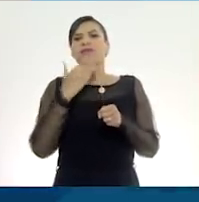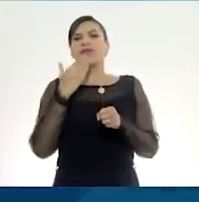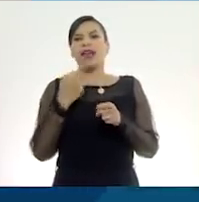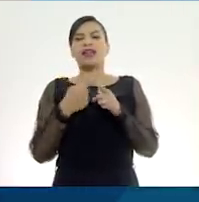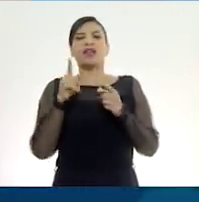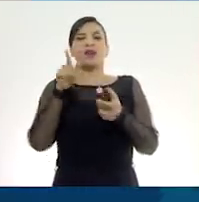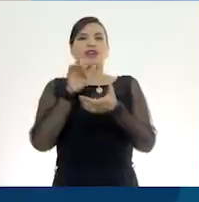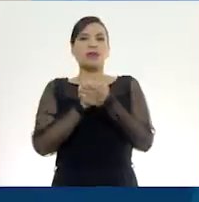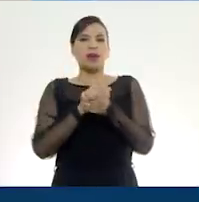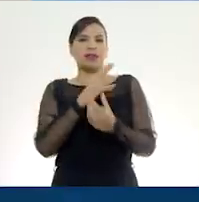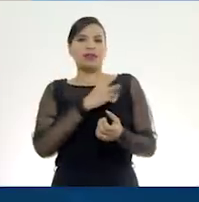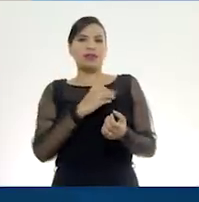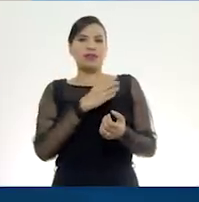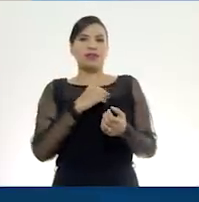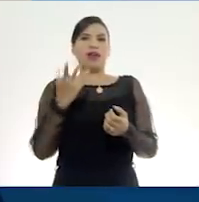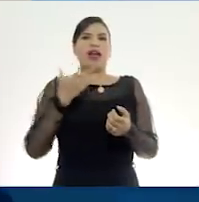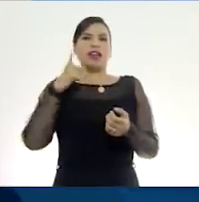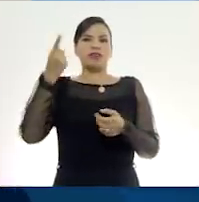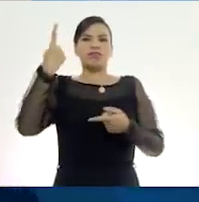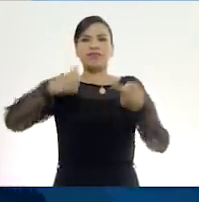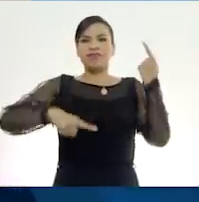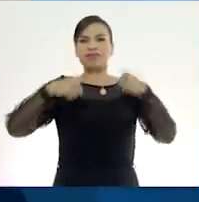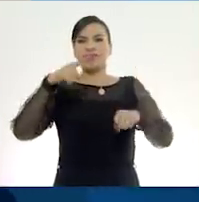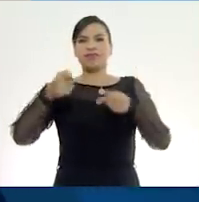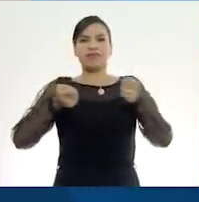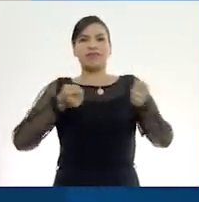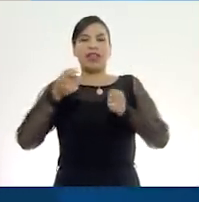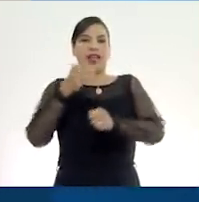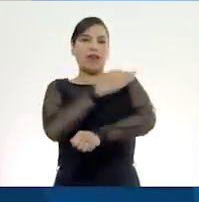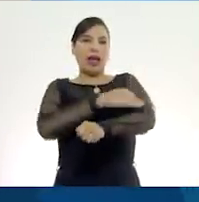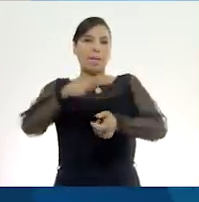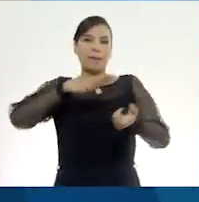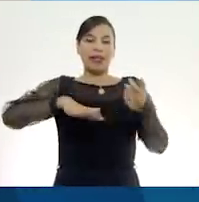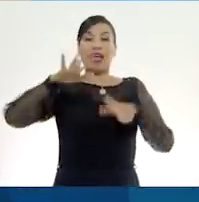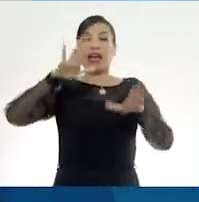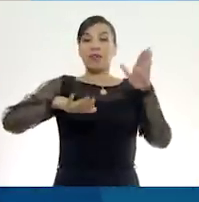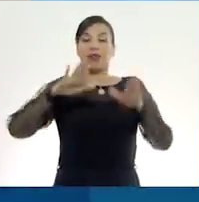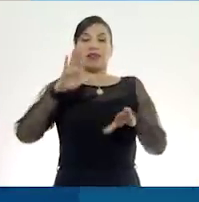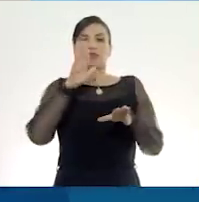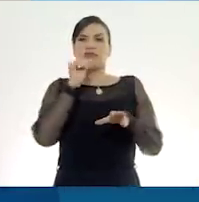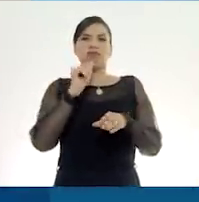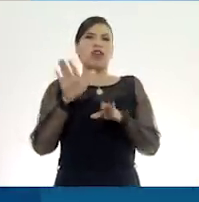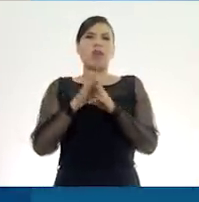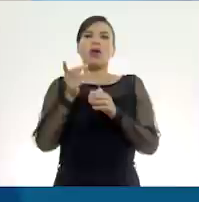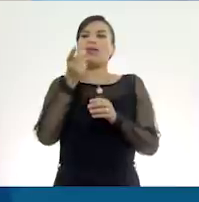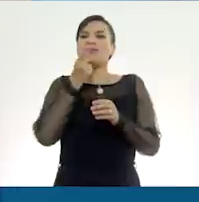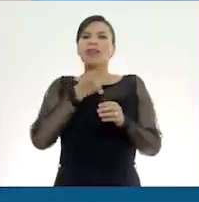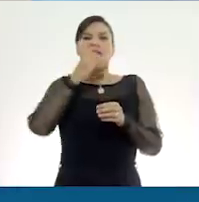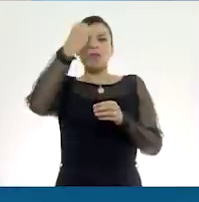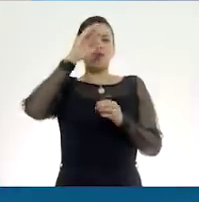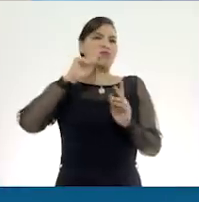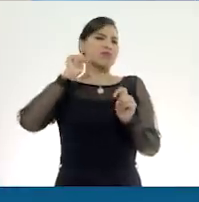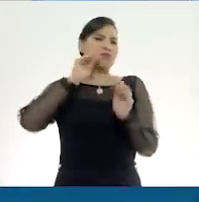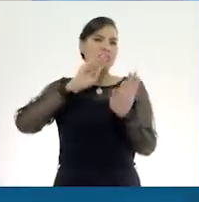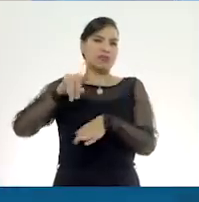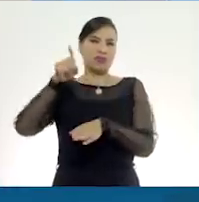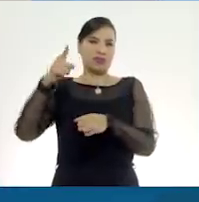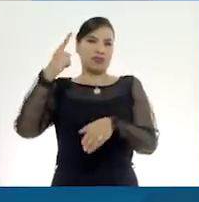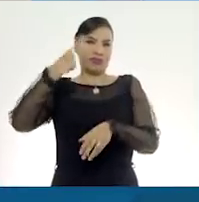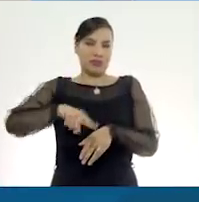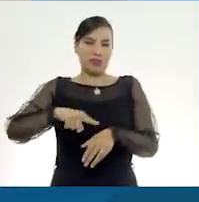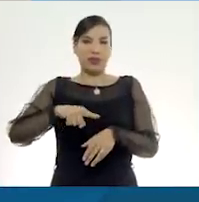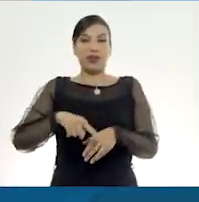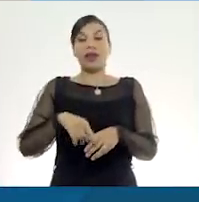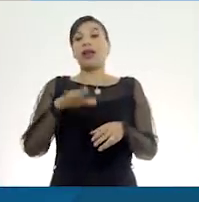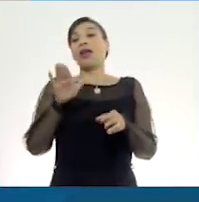sus hijos. Él tomaba las decisiones claves de la familia y muchas veces sin pedir la opinión de quienes dependían de él. Pero